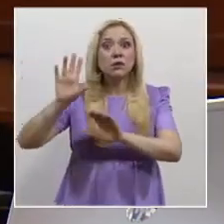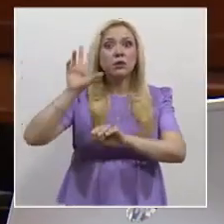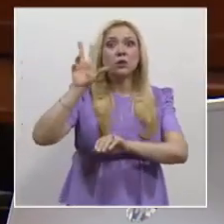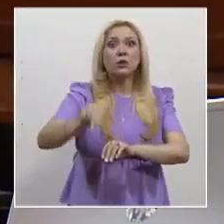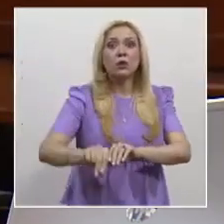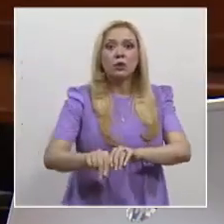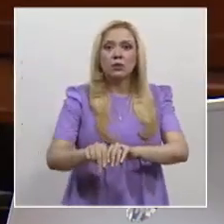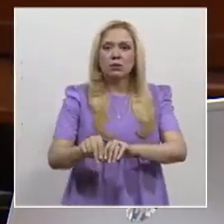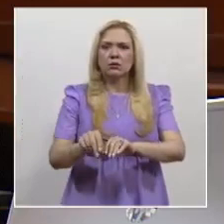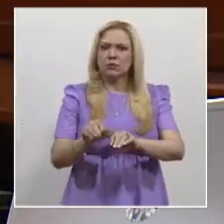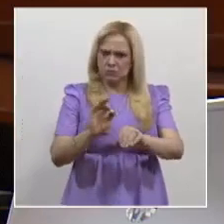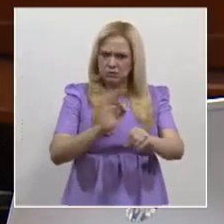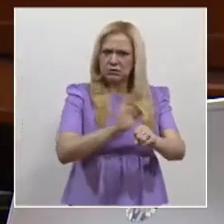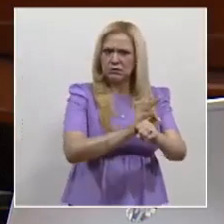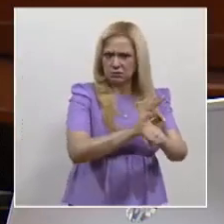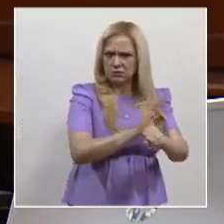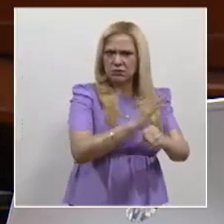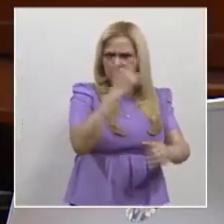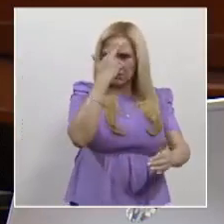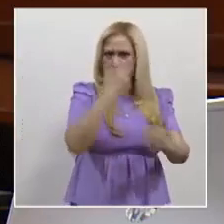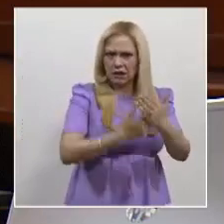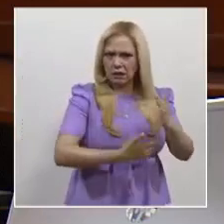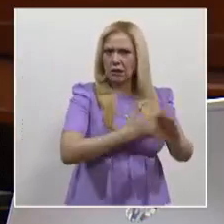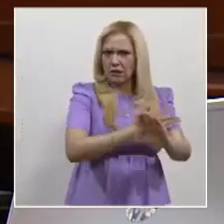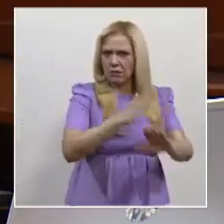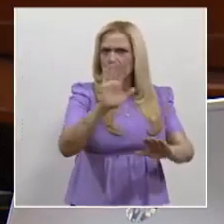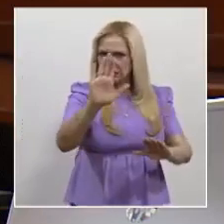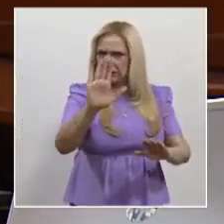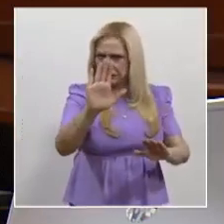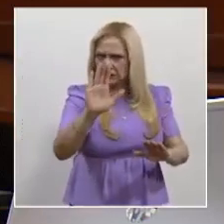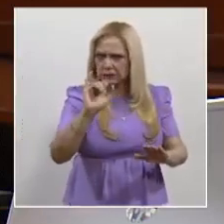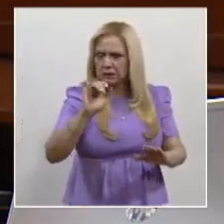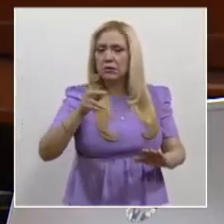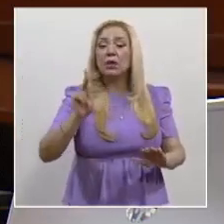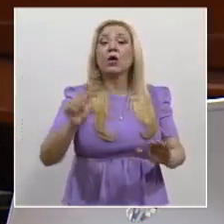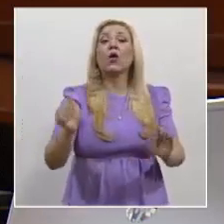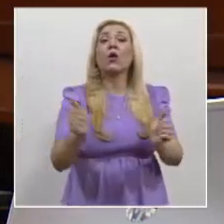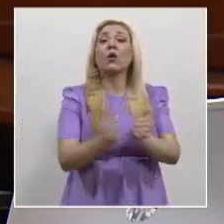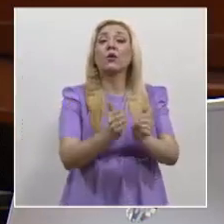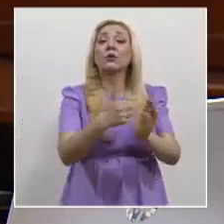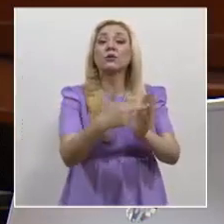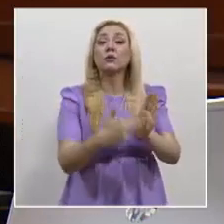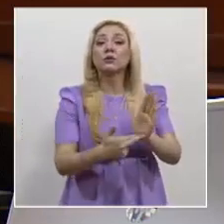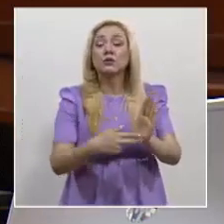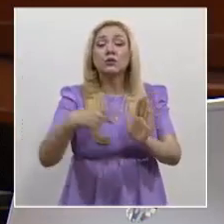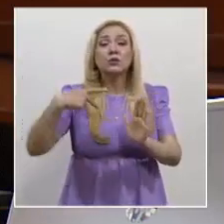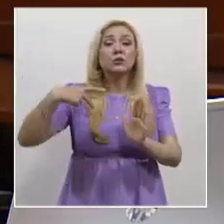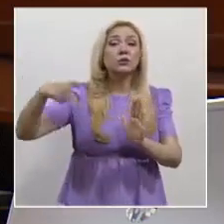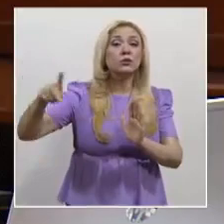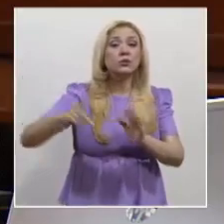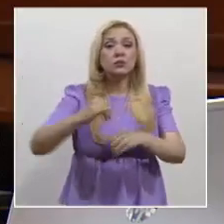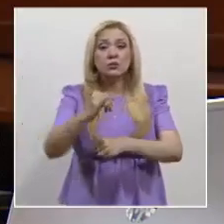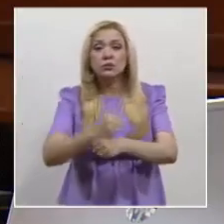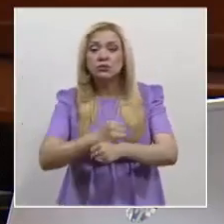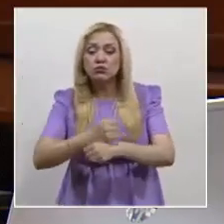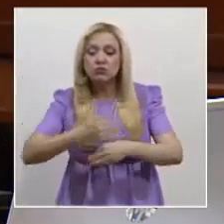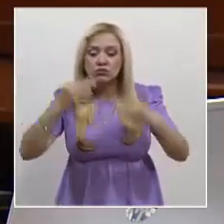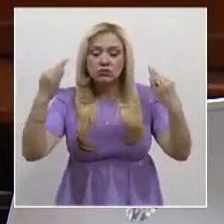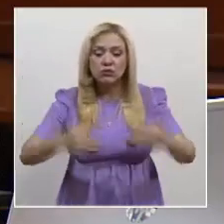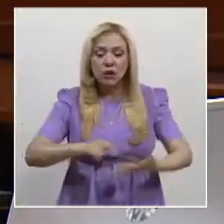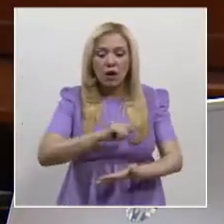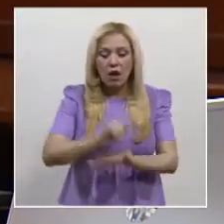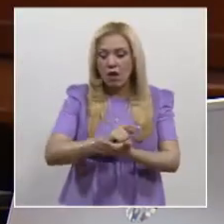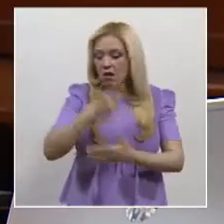para proteger a las víctimas, sino que éstas se hagan de conformidad con la técnica legislativa adecuada y